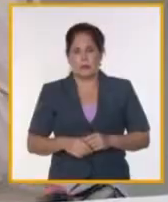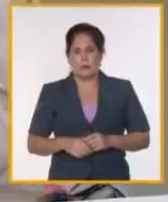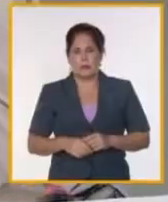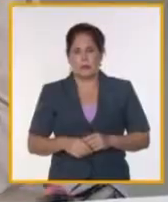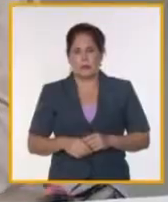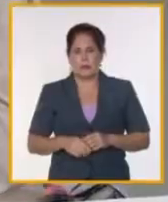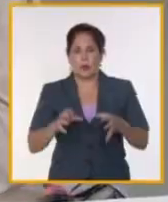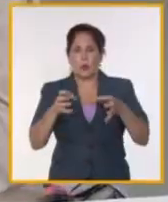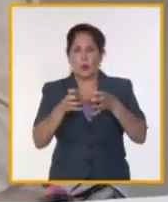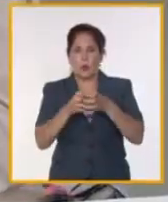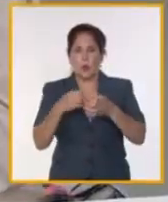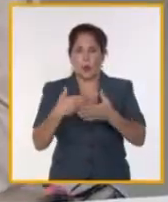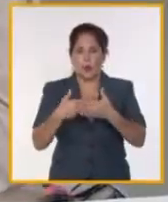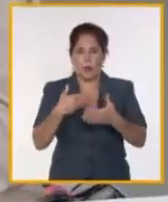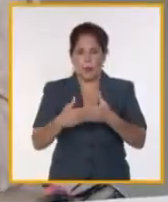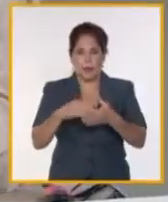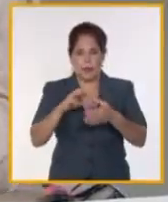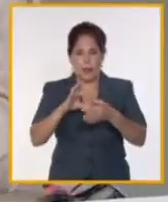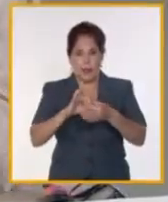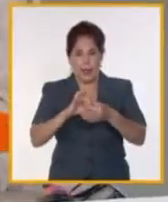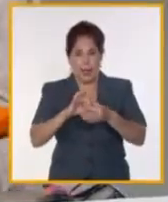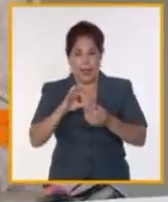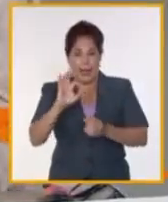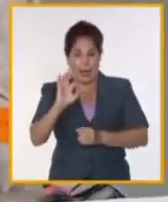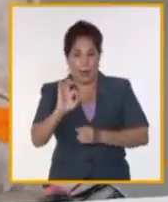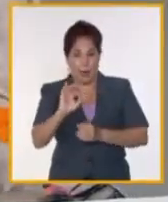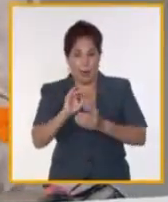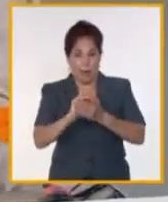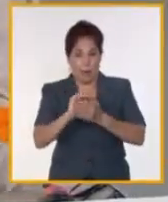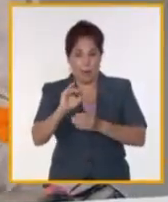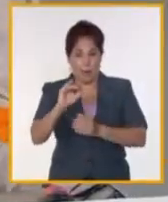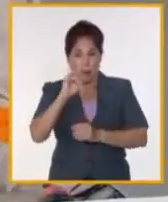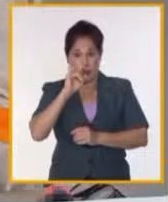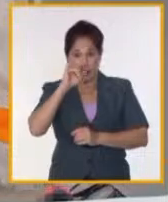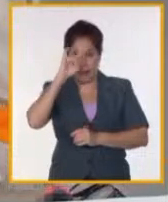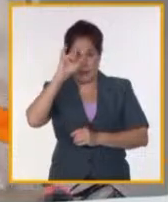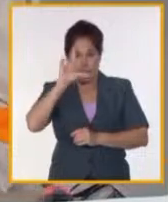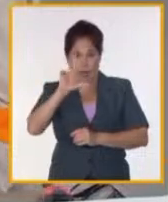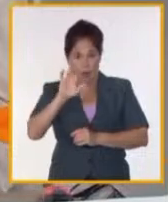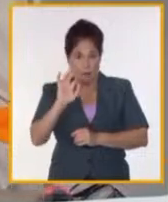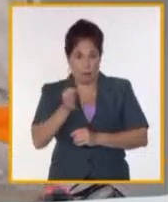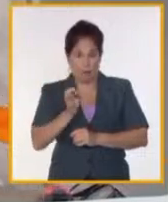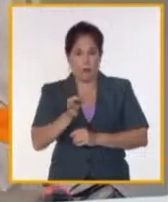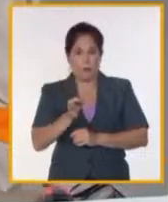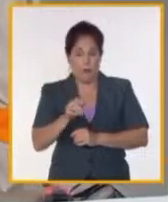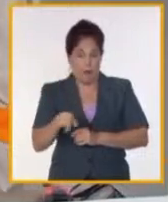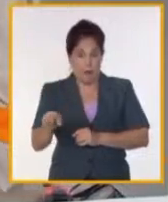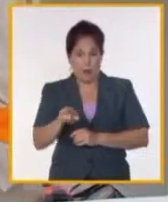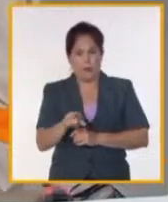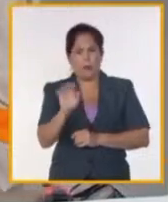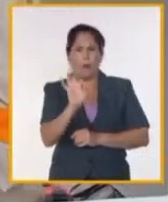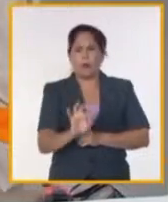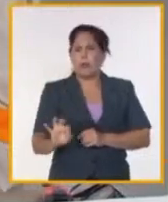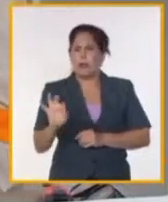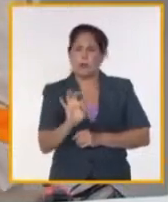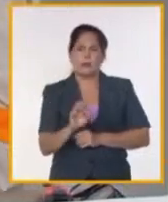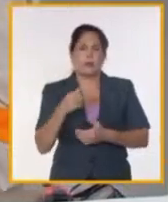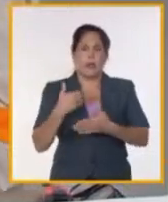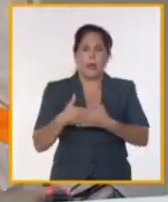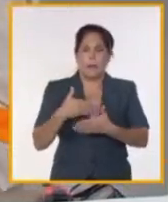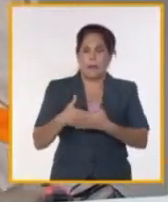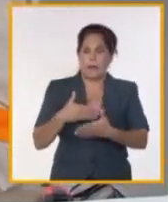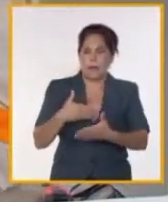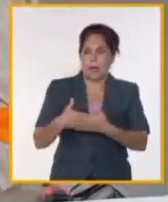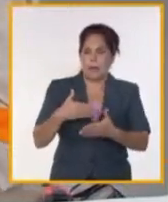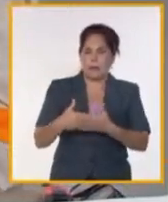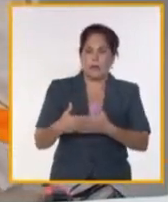el grupo empresarial Geominero Salinero, que se conoce por su acrónimo Geominsal, es una organización empresarial